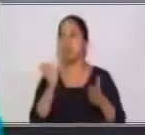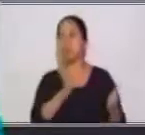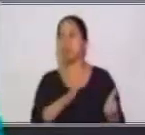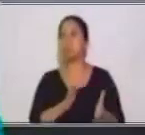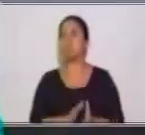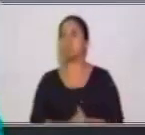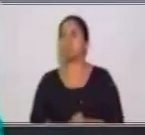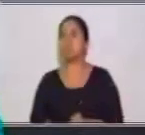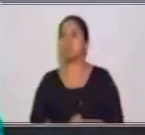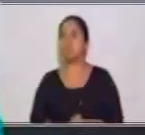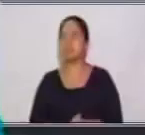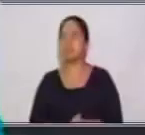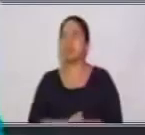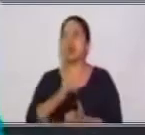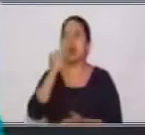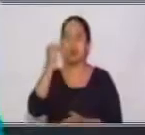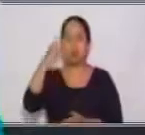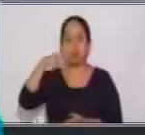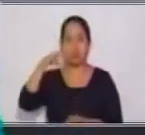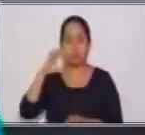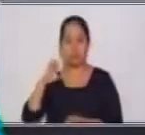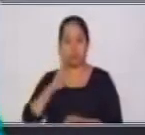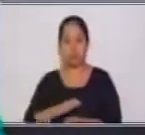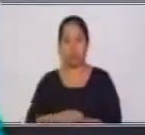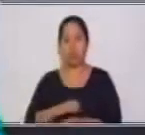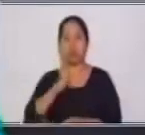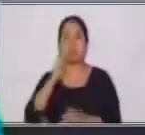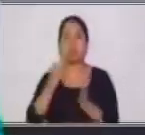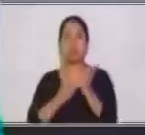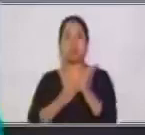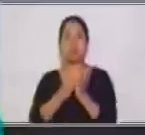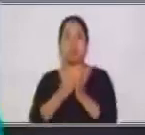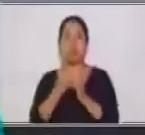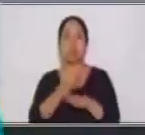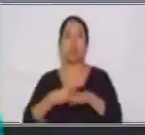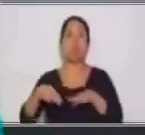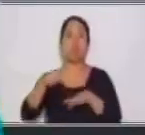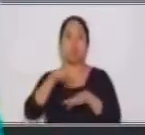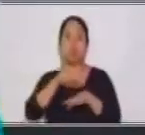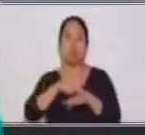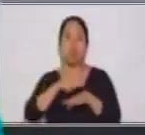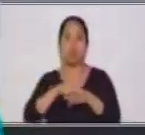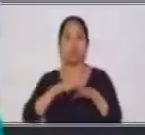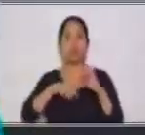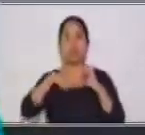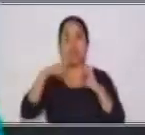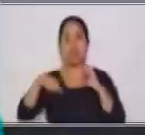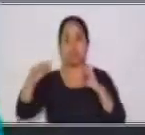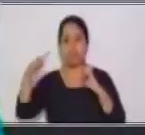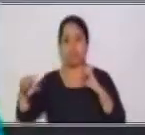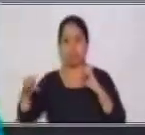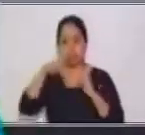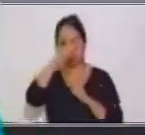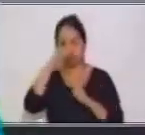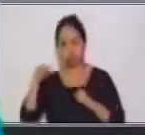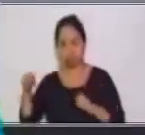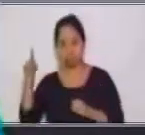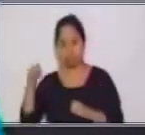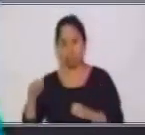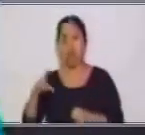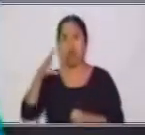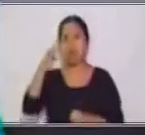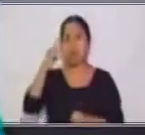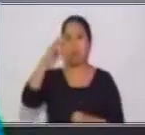función de acrónimo. INE es el Instituto Nacional de Estadística. DPI, creo que sí